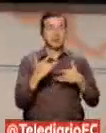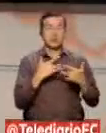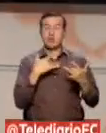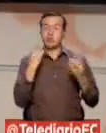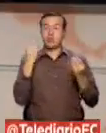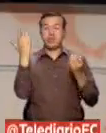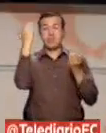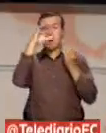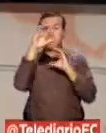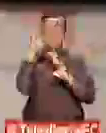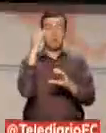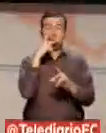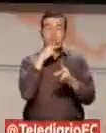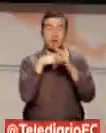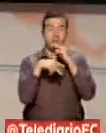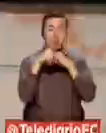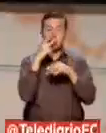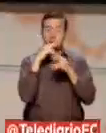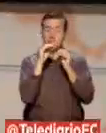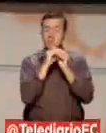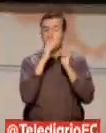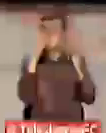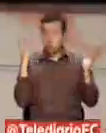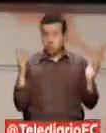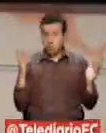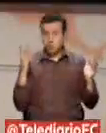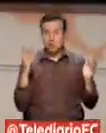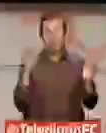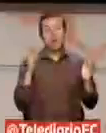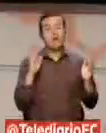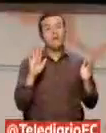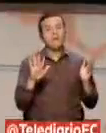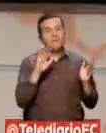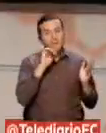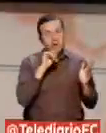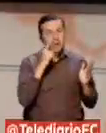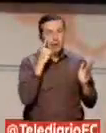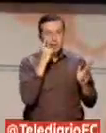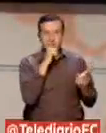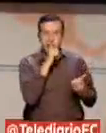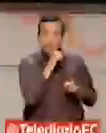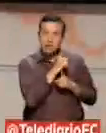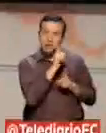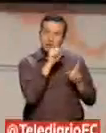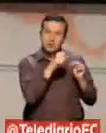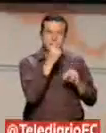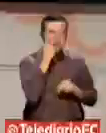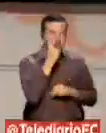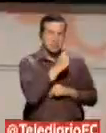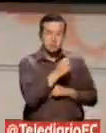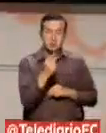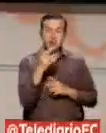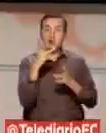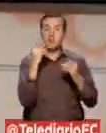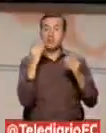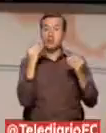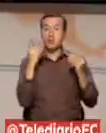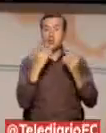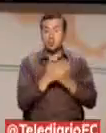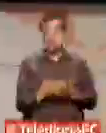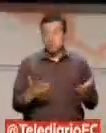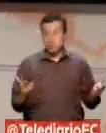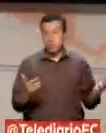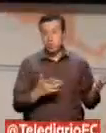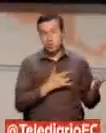difusión de información o de mensajes falsos. No nos damos el tiempo de filtrar ese contenido. Y como en este caso generan una reacción